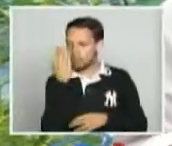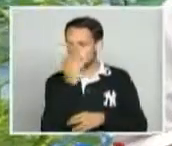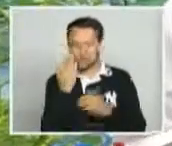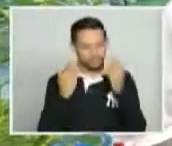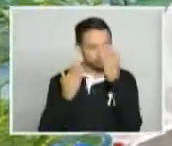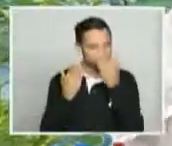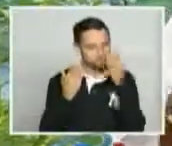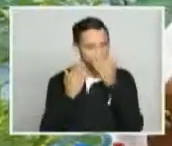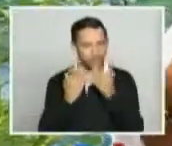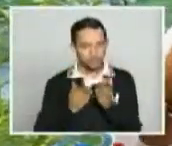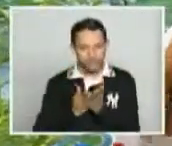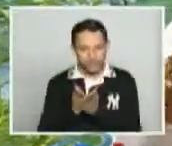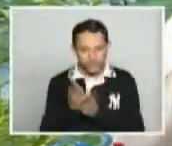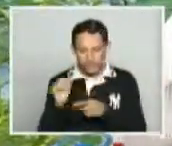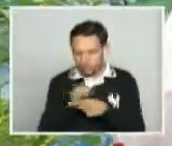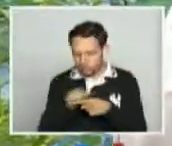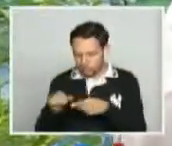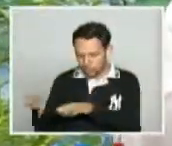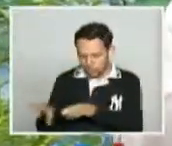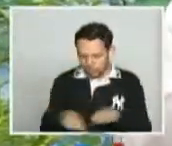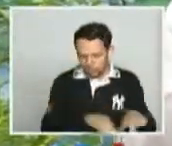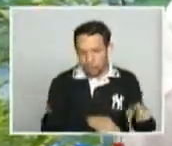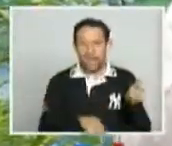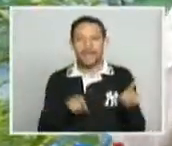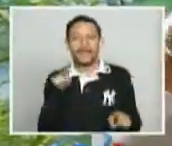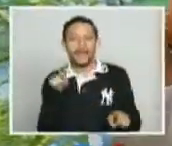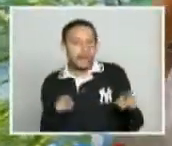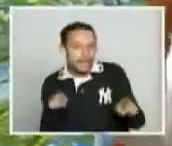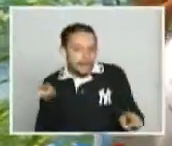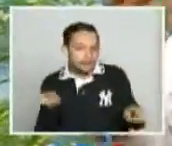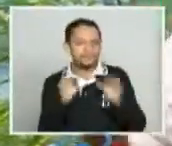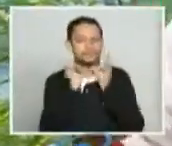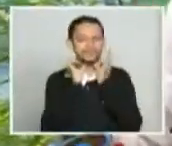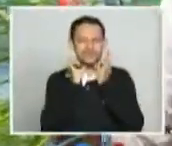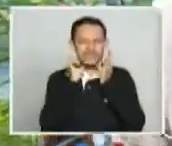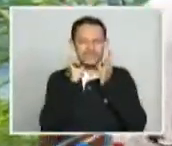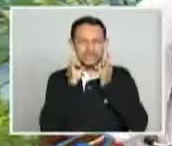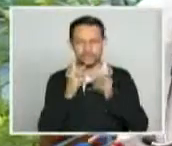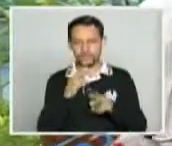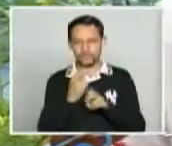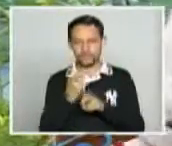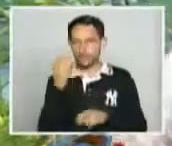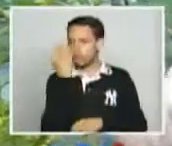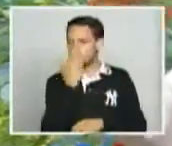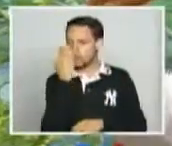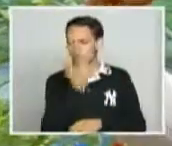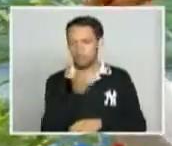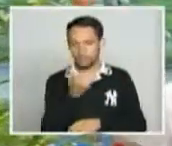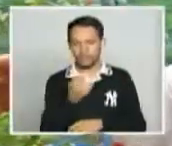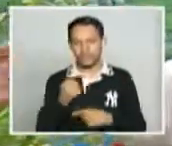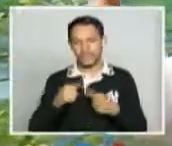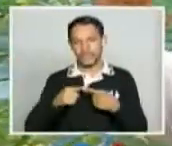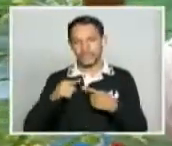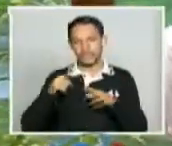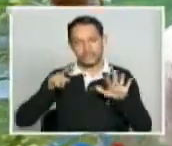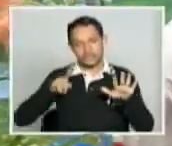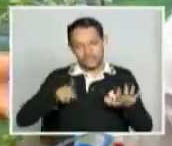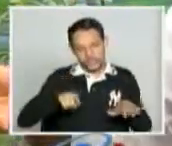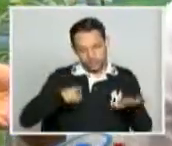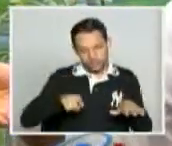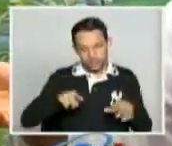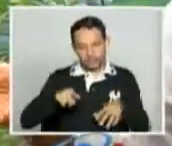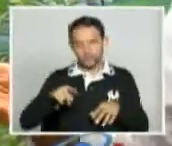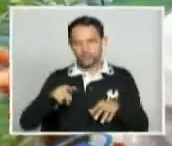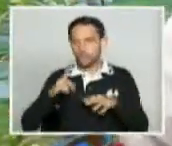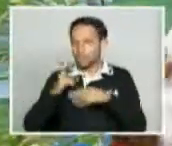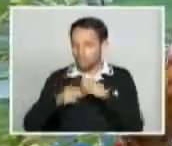rutina. Y a veces personas aún con patología de tiroides le mandan los exámenes cada 6 meses, cada